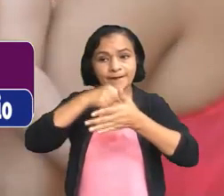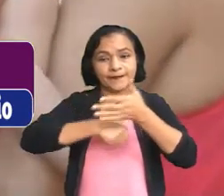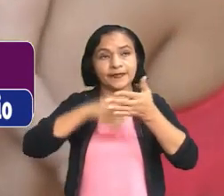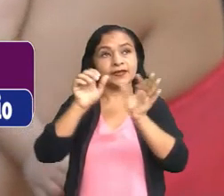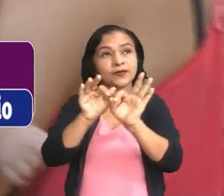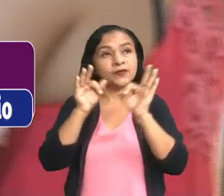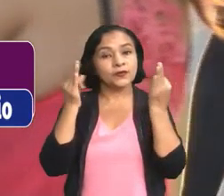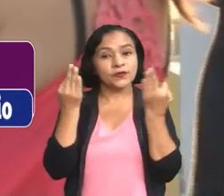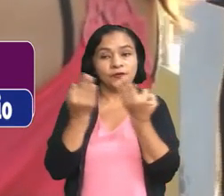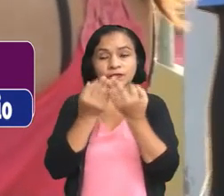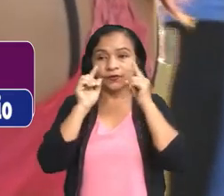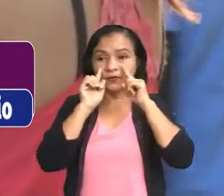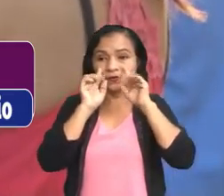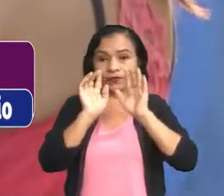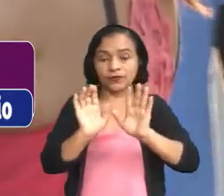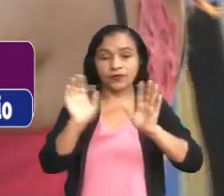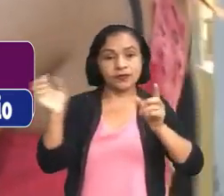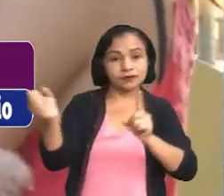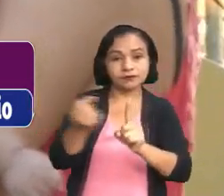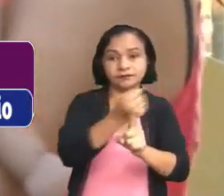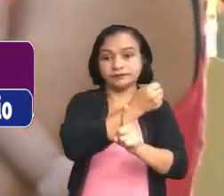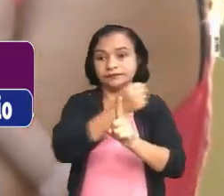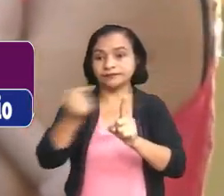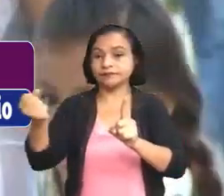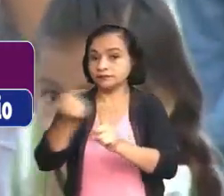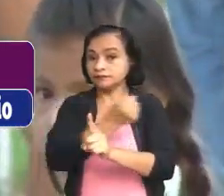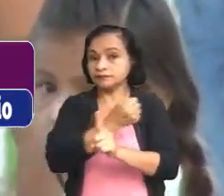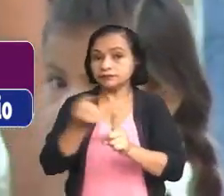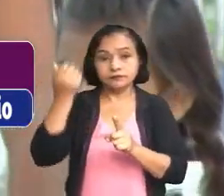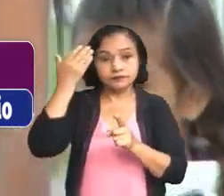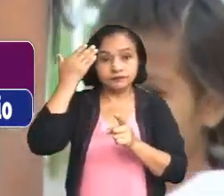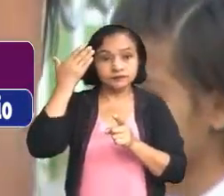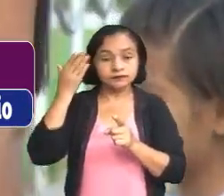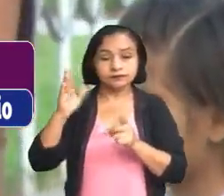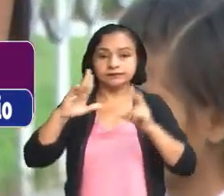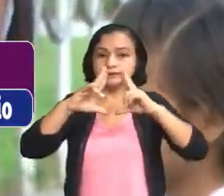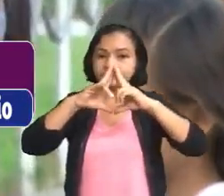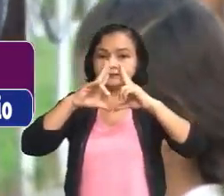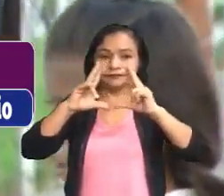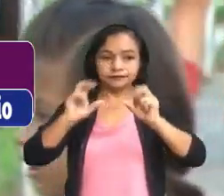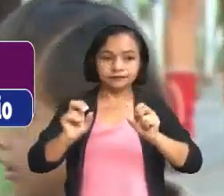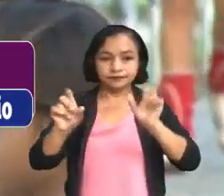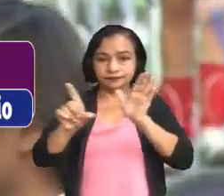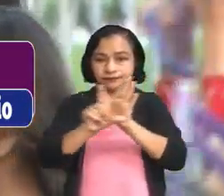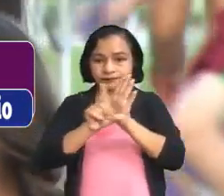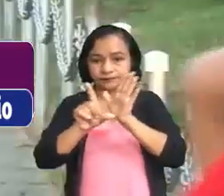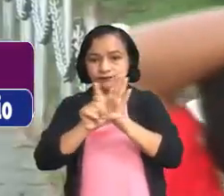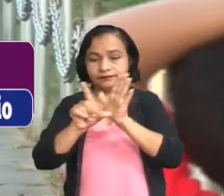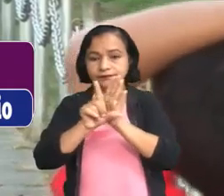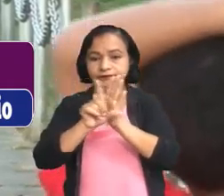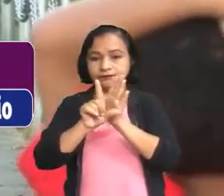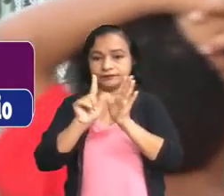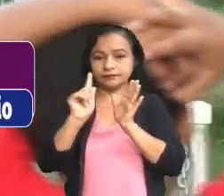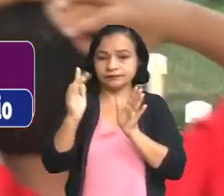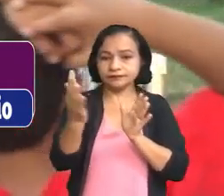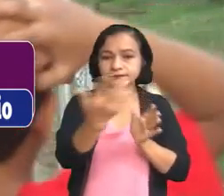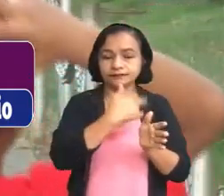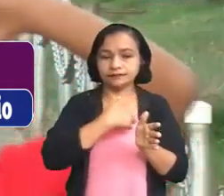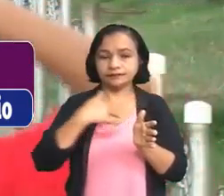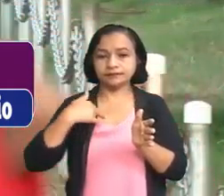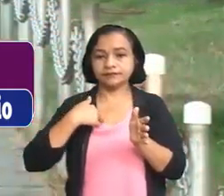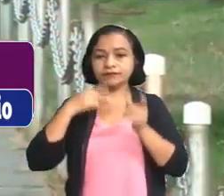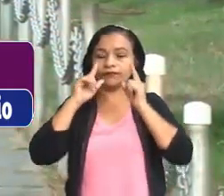familia y la prevención de la violencia. Nosotros sabemos que también Nicaragua y las leyes se mueven, todo lo que hagamos en función